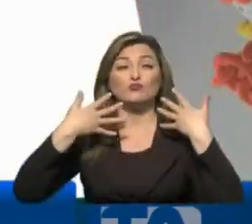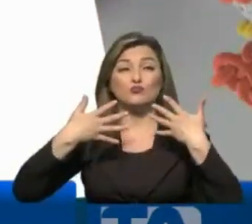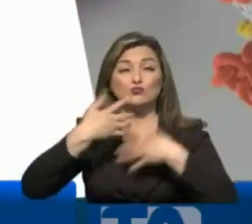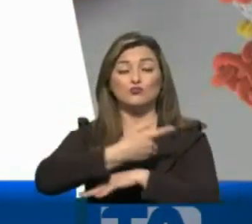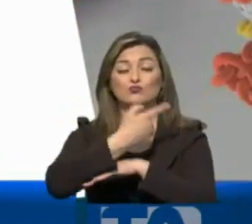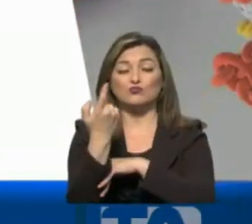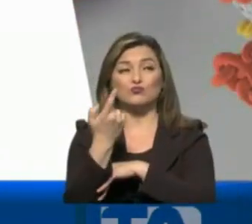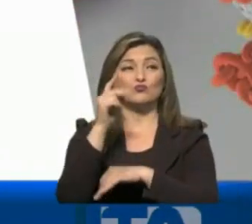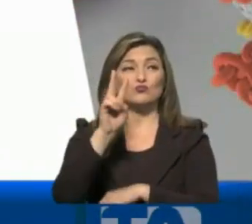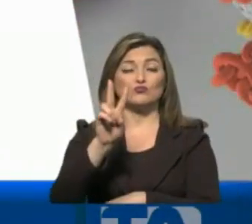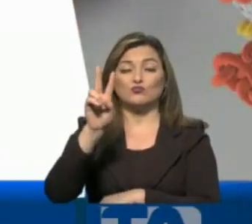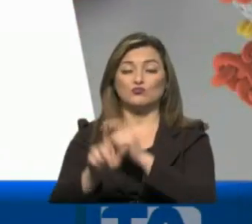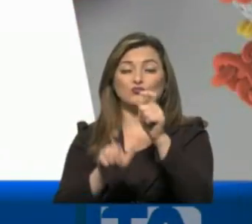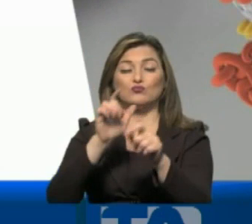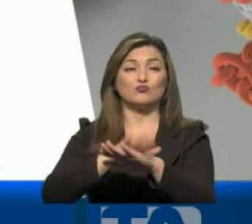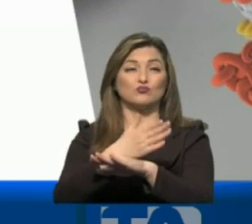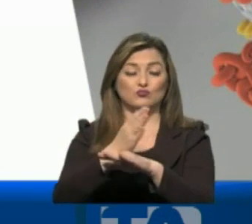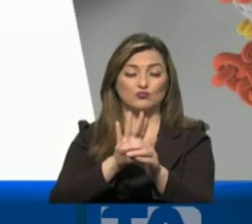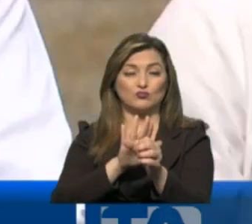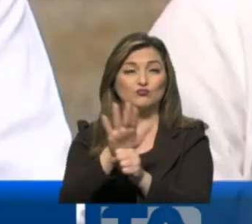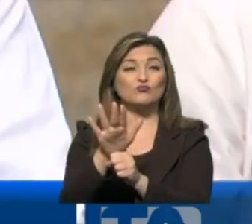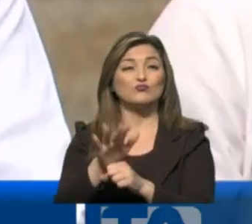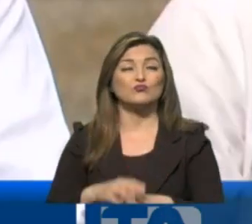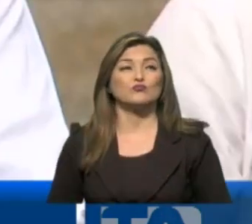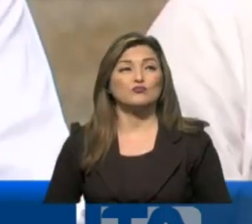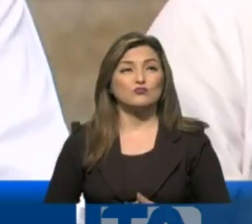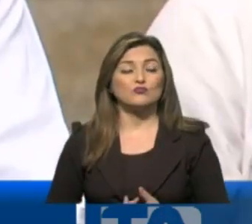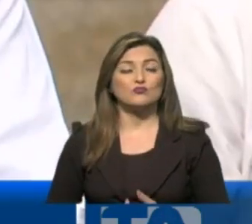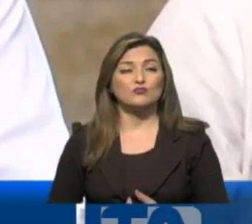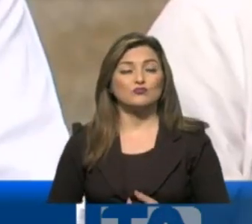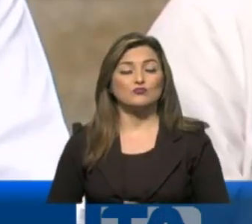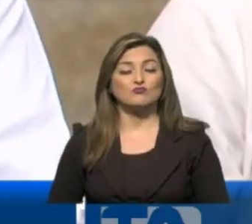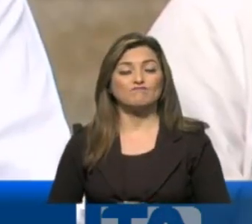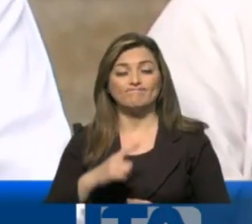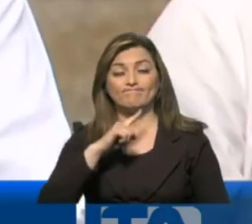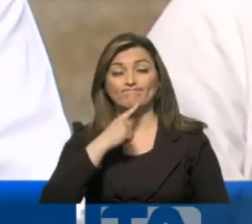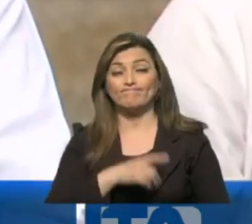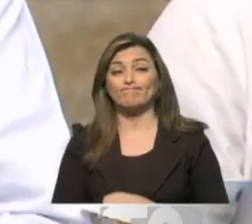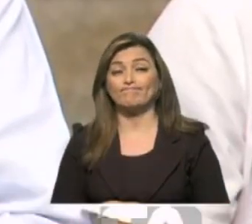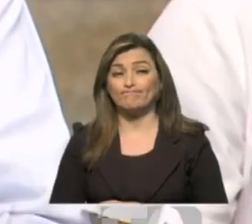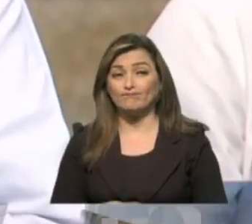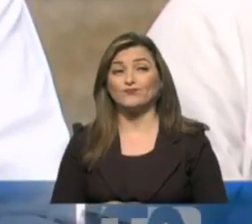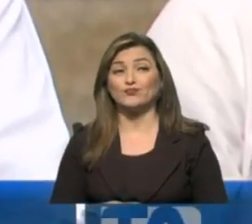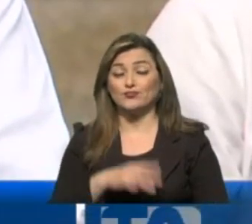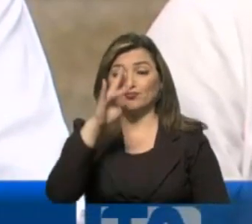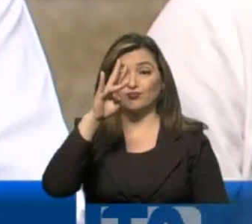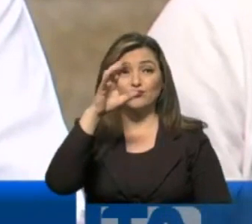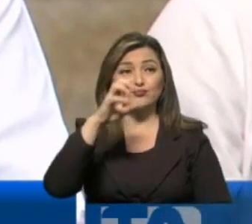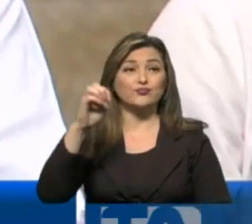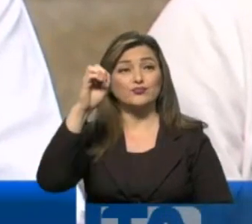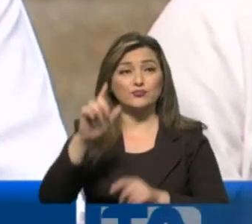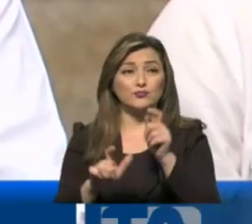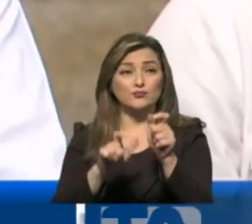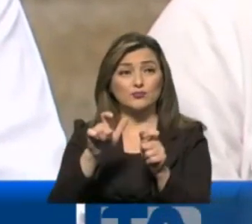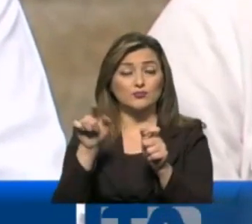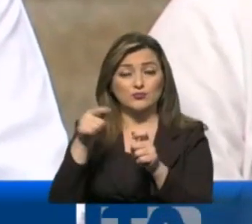al día fallecen 22 personas a causa del virus. Es decir, la cosa es bastante seria. El 70% de los pacientes